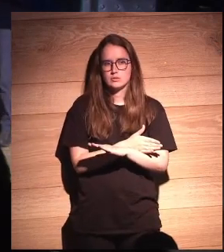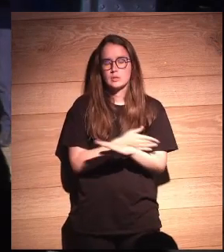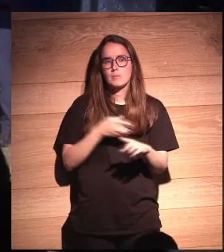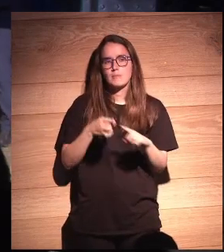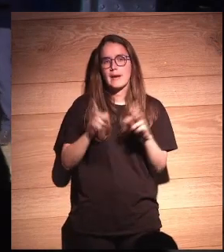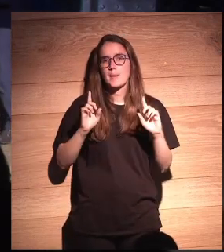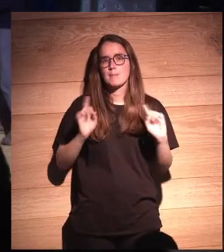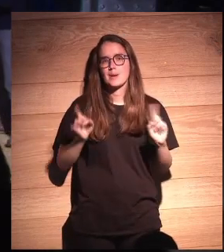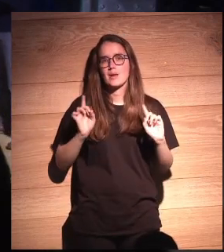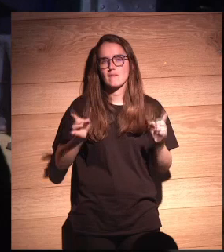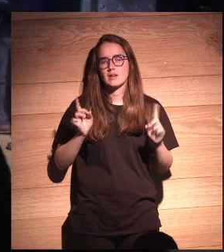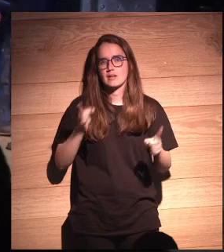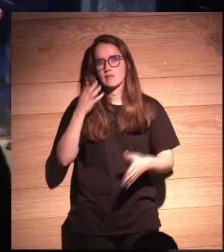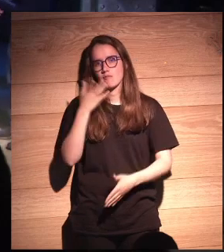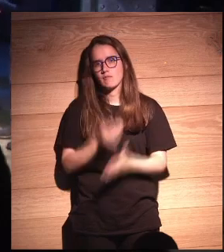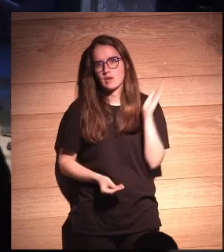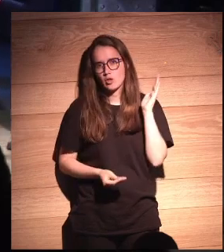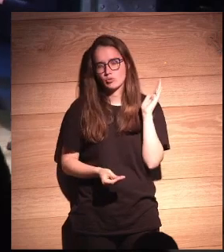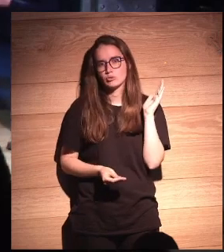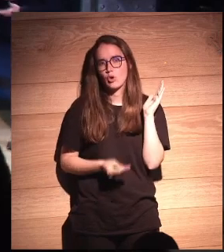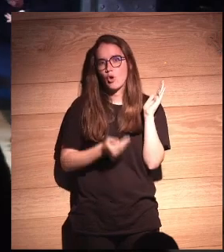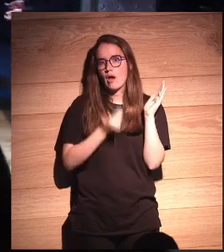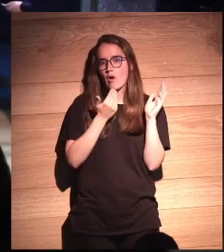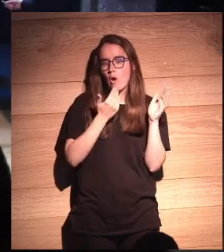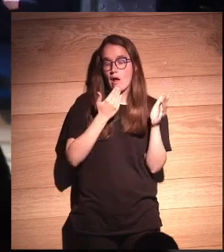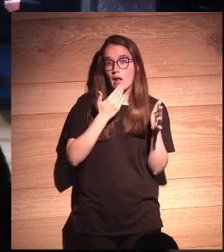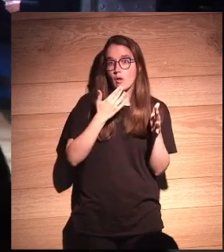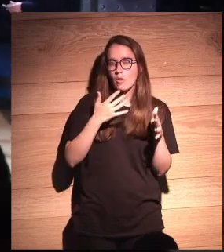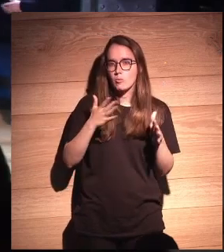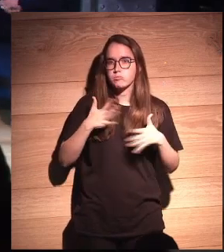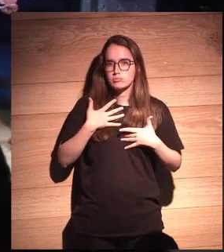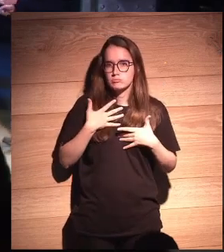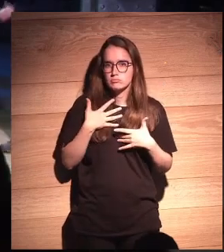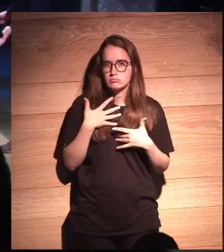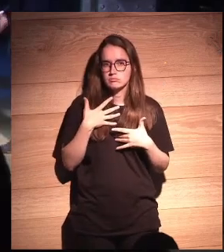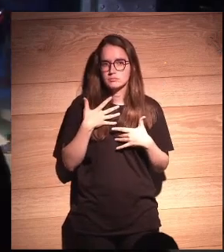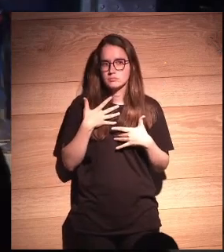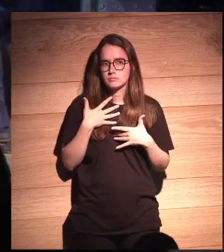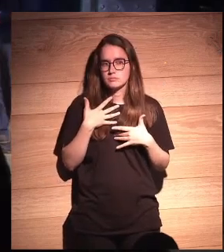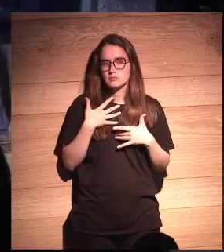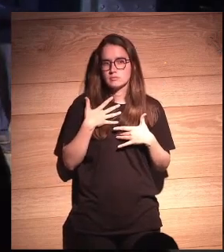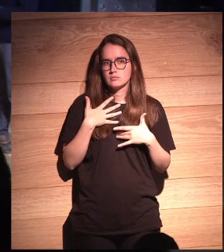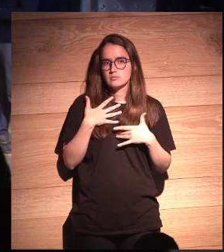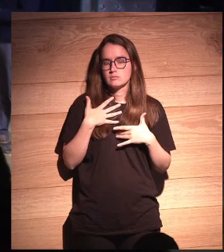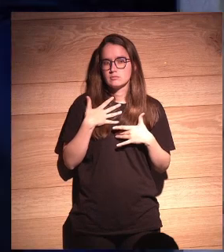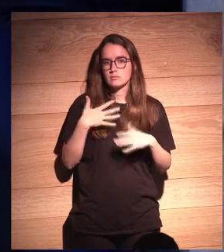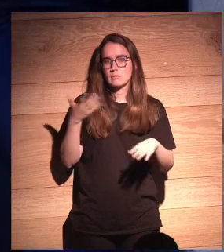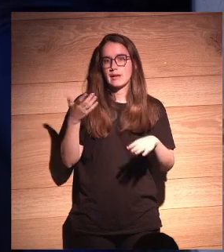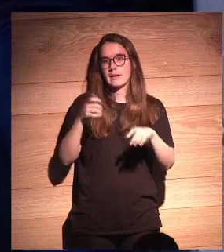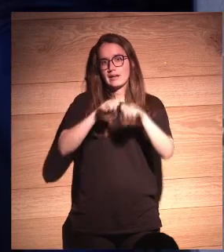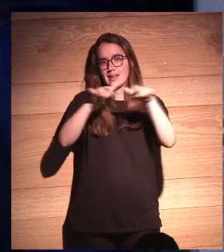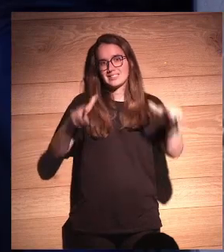para poder prevenir ciertos errores o ciertos imprevistos en la sala de